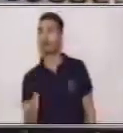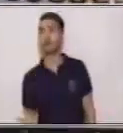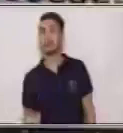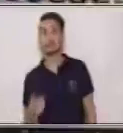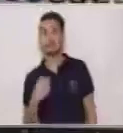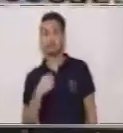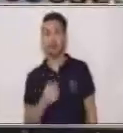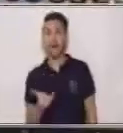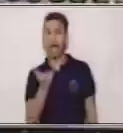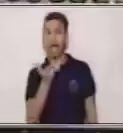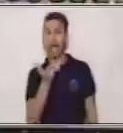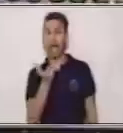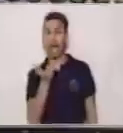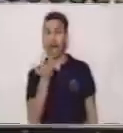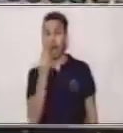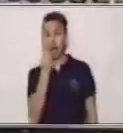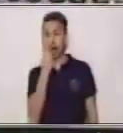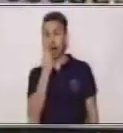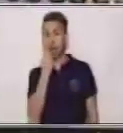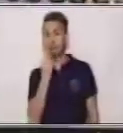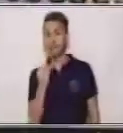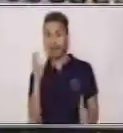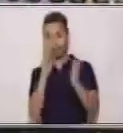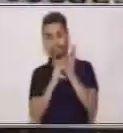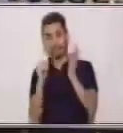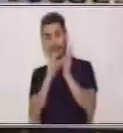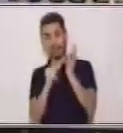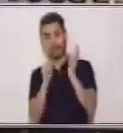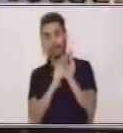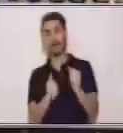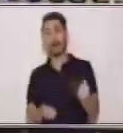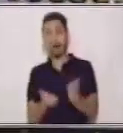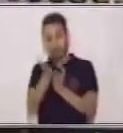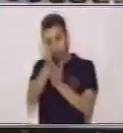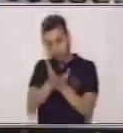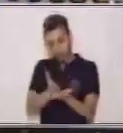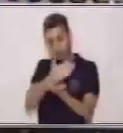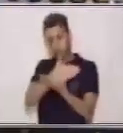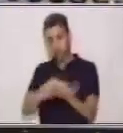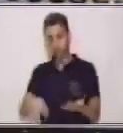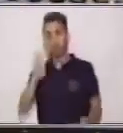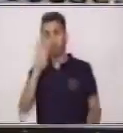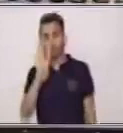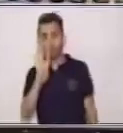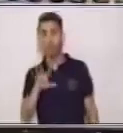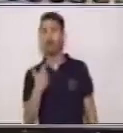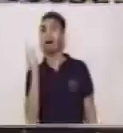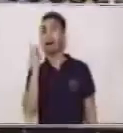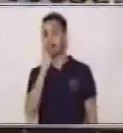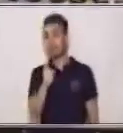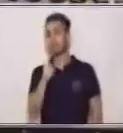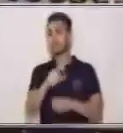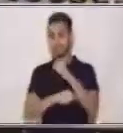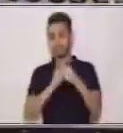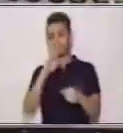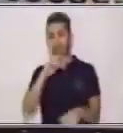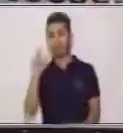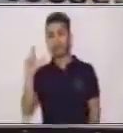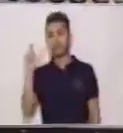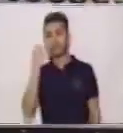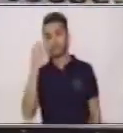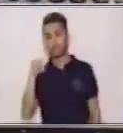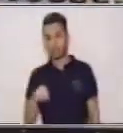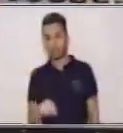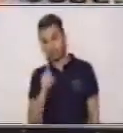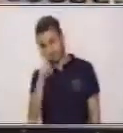comemos una rica naranja que tiene vitamina C. La partes en 4 pedazos y esa es una fracción. Ahora sí, yo